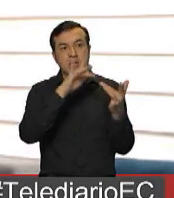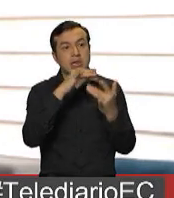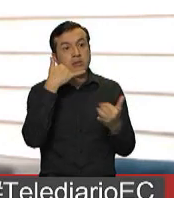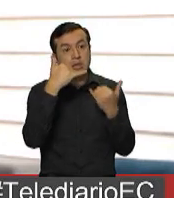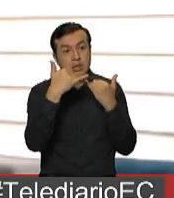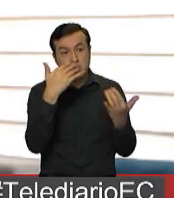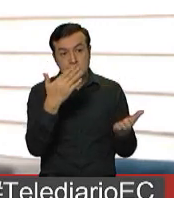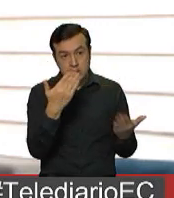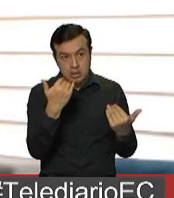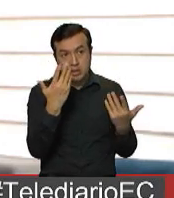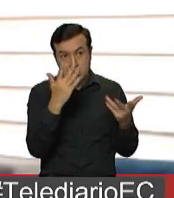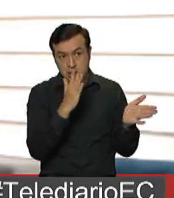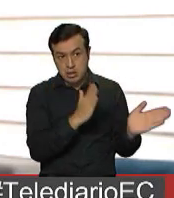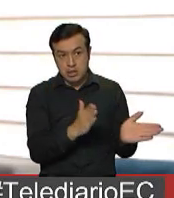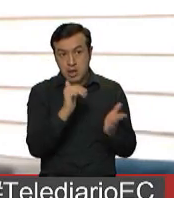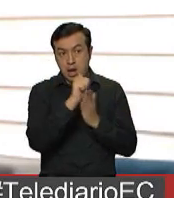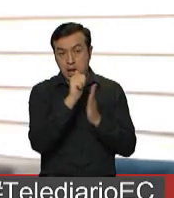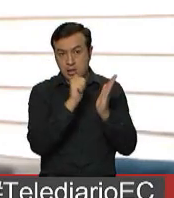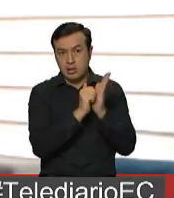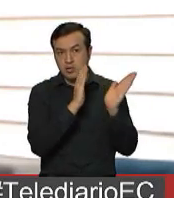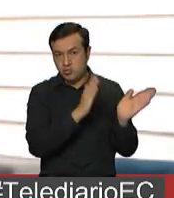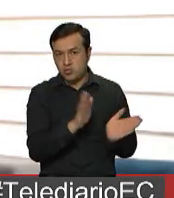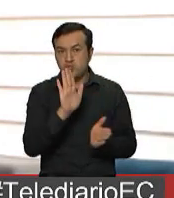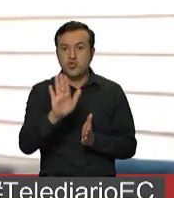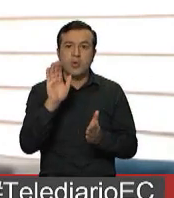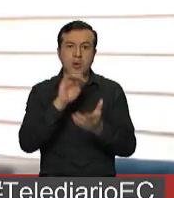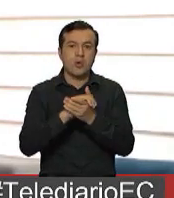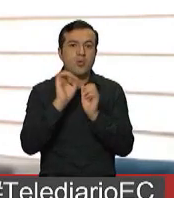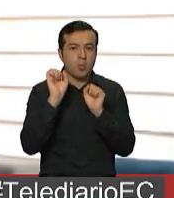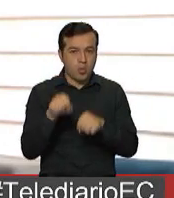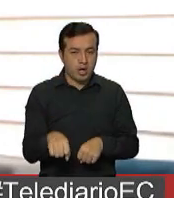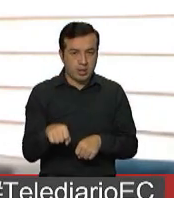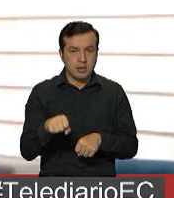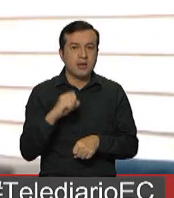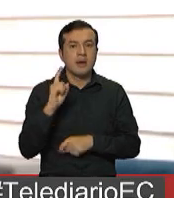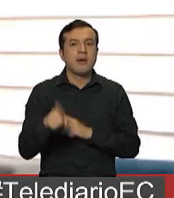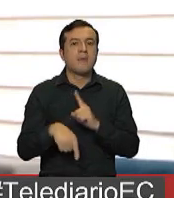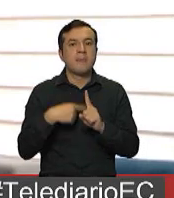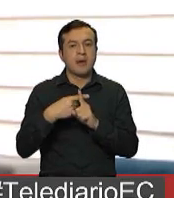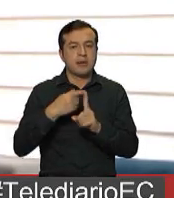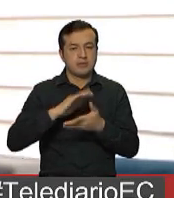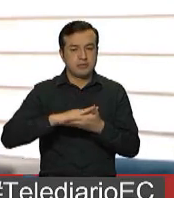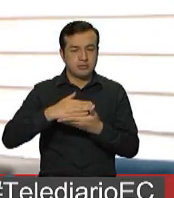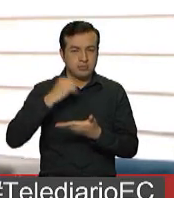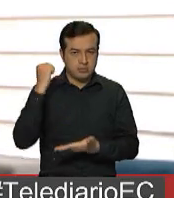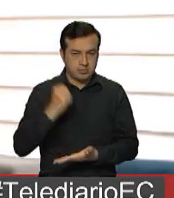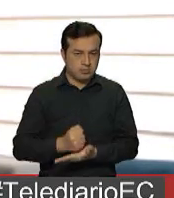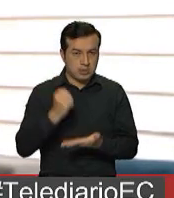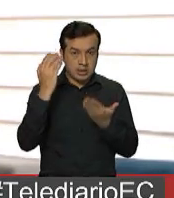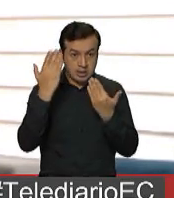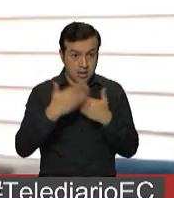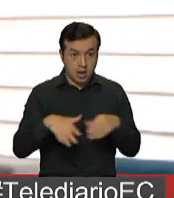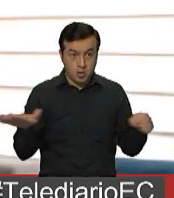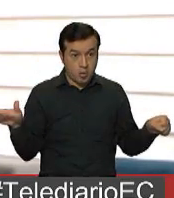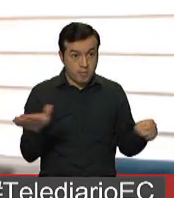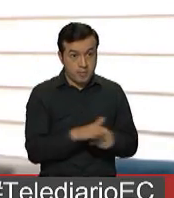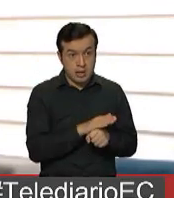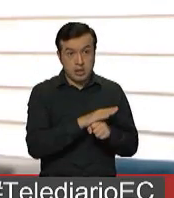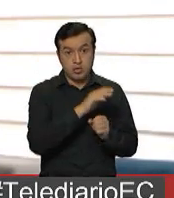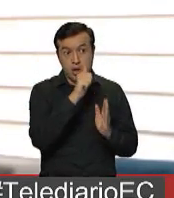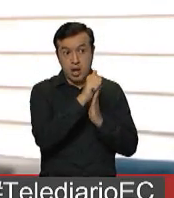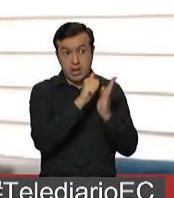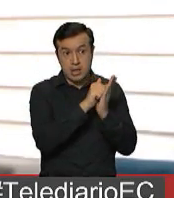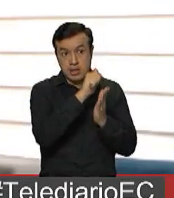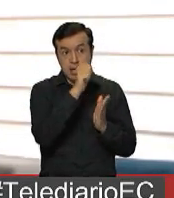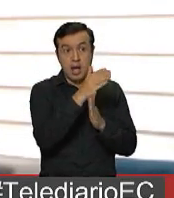ya realizando esos matrimonios y también otorgando esos pasaportes. Una vez que culminemos con esa demanda